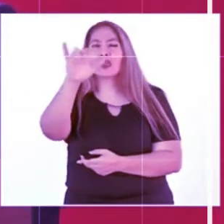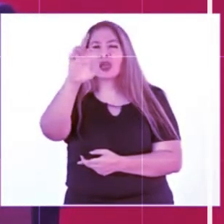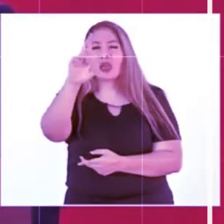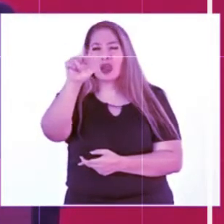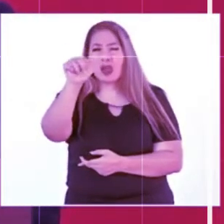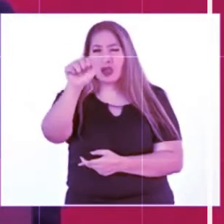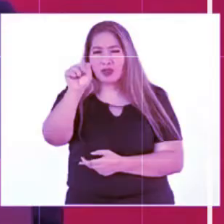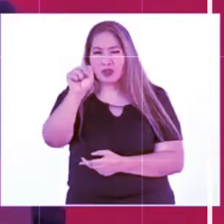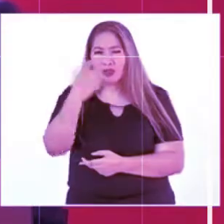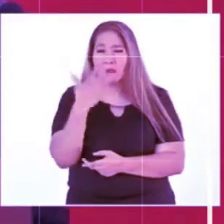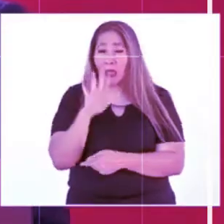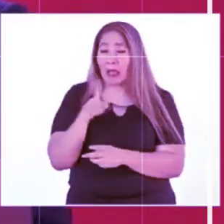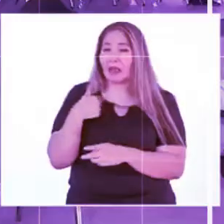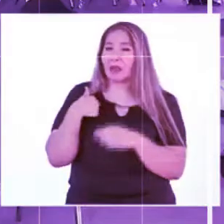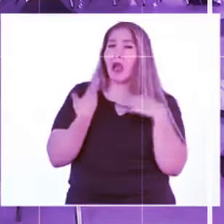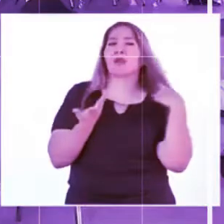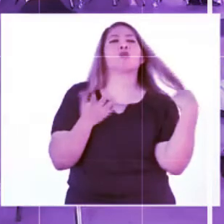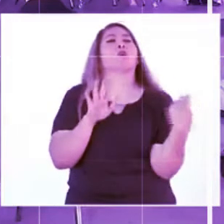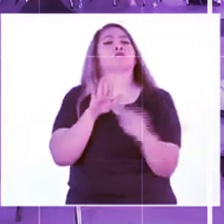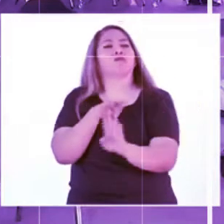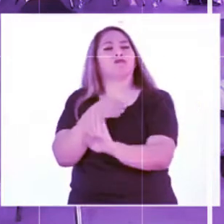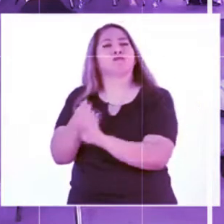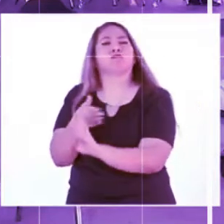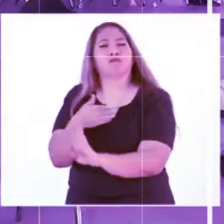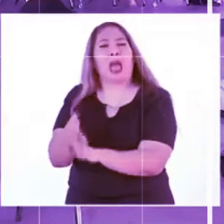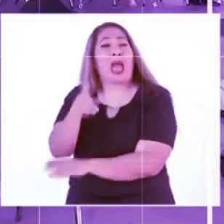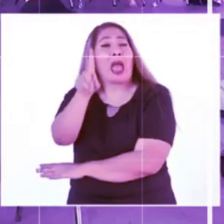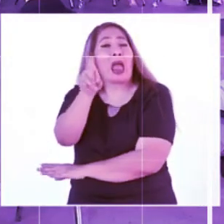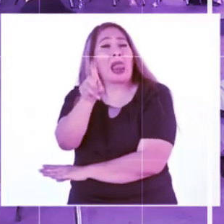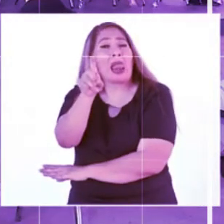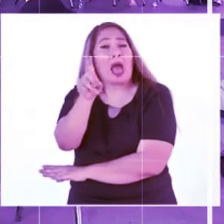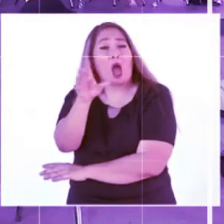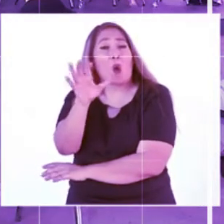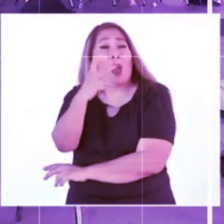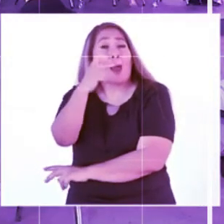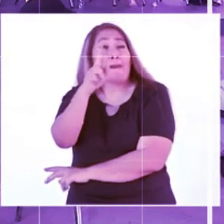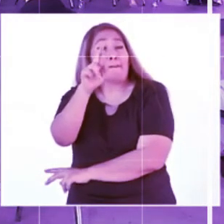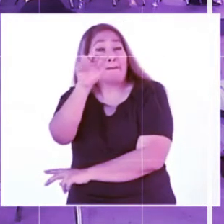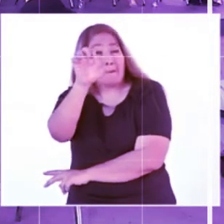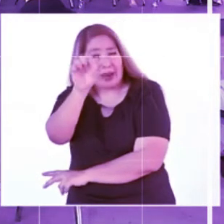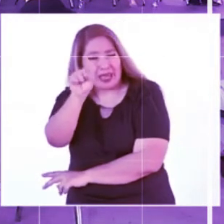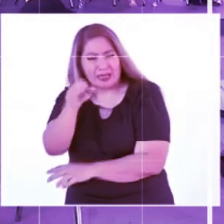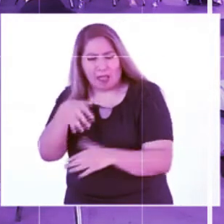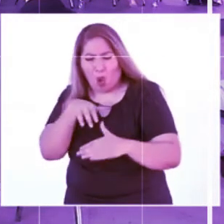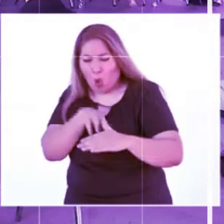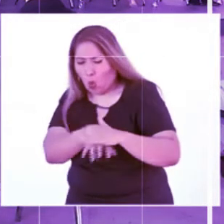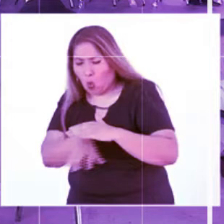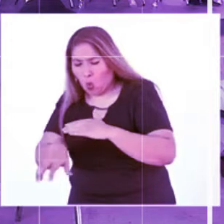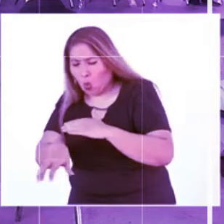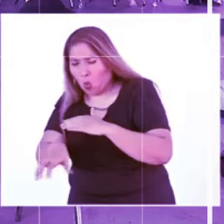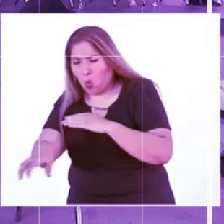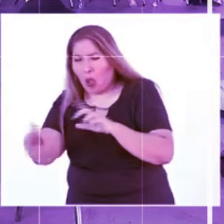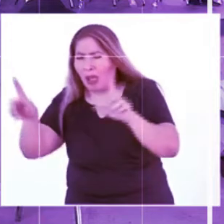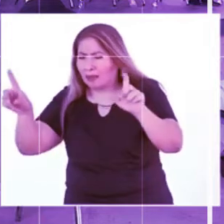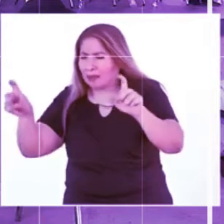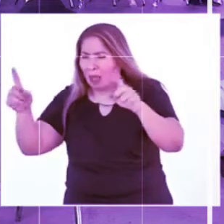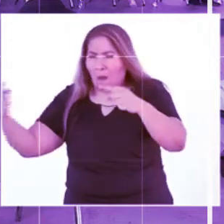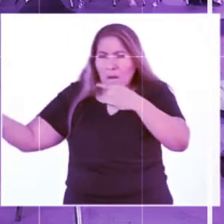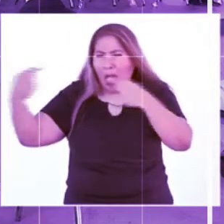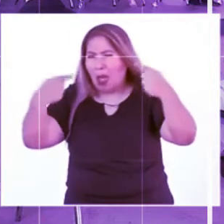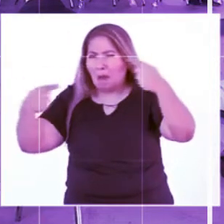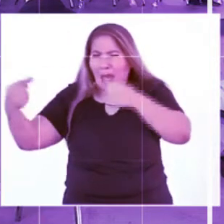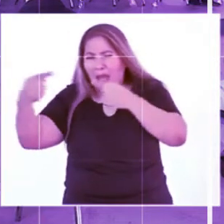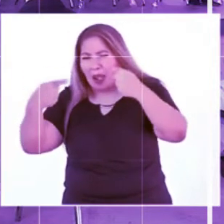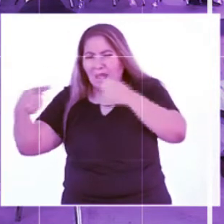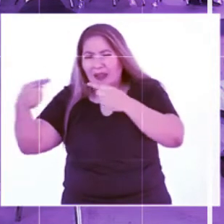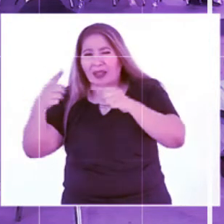Comenzó la confrontación por el agua, las presas y los canales de riego